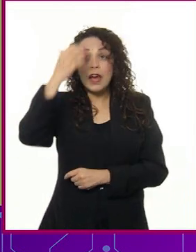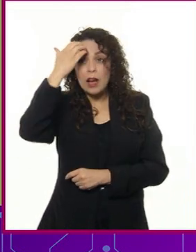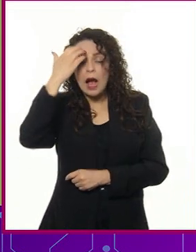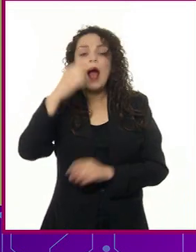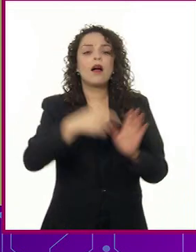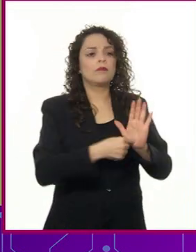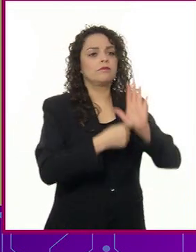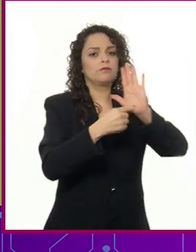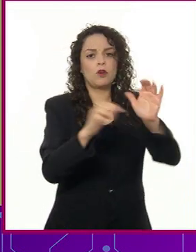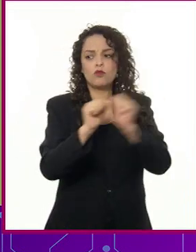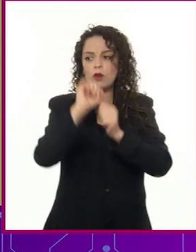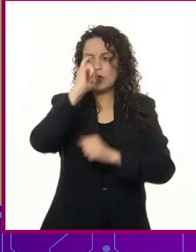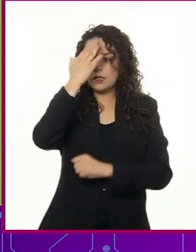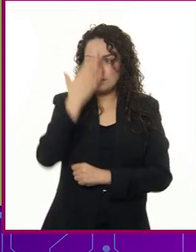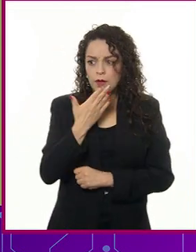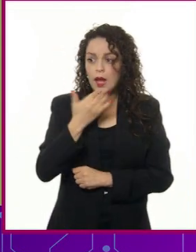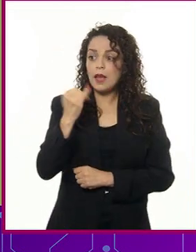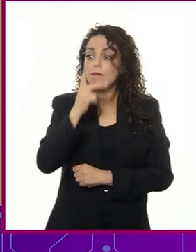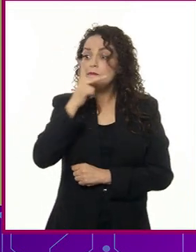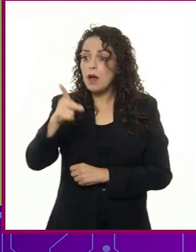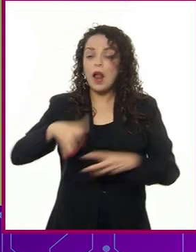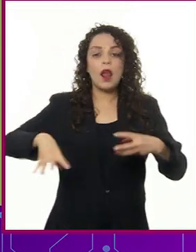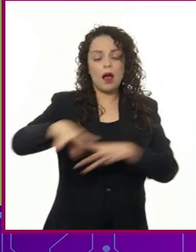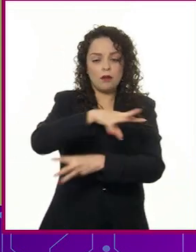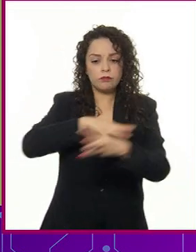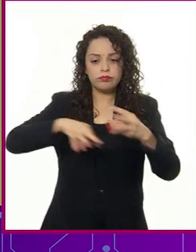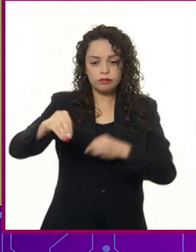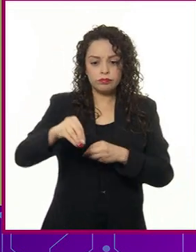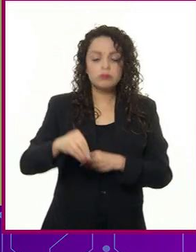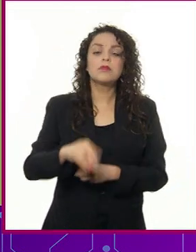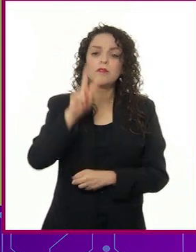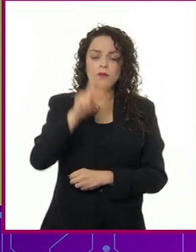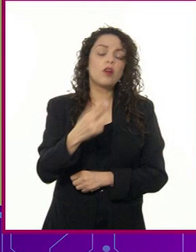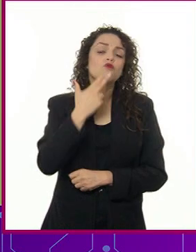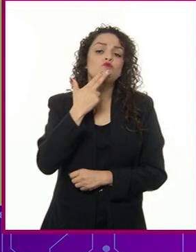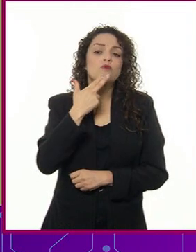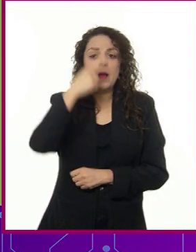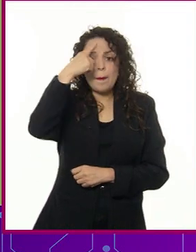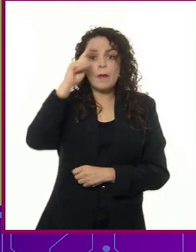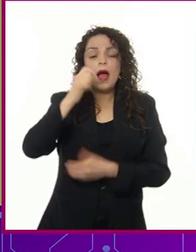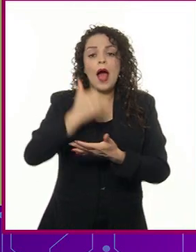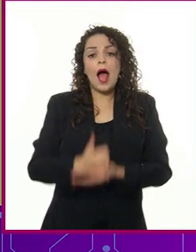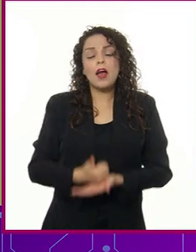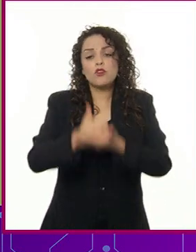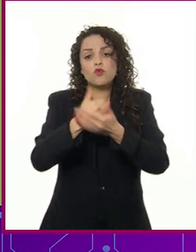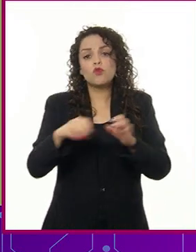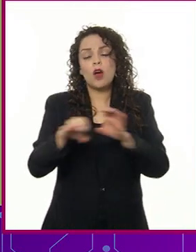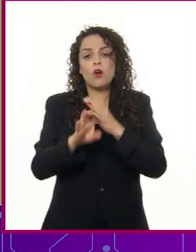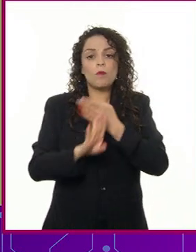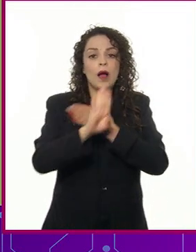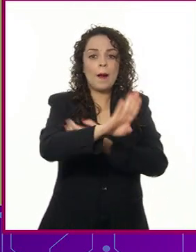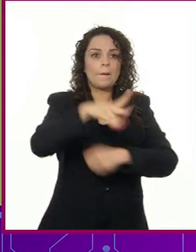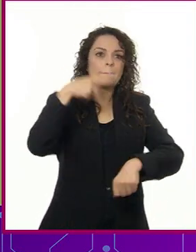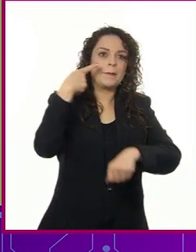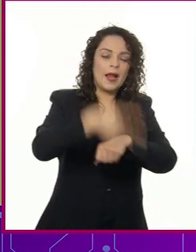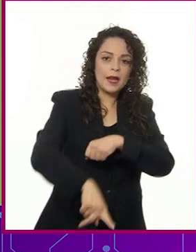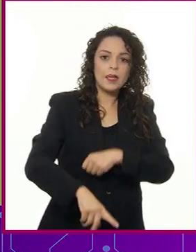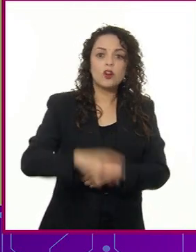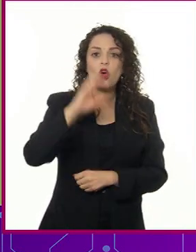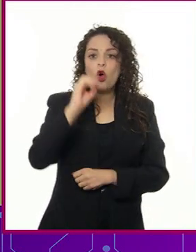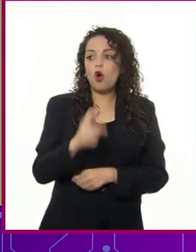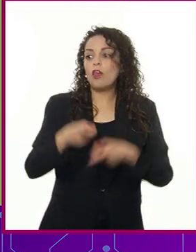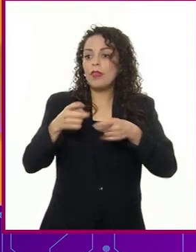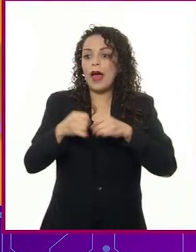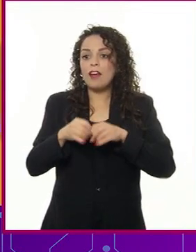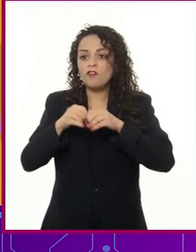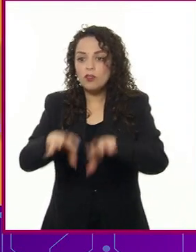las palabras y tienen mucha utilidad práctica, pues sirven para orientarnos, para evitar peligros, para informarnos o para ayudar